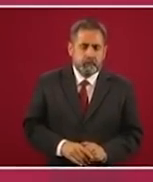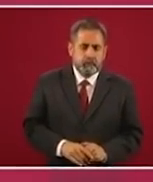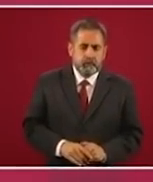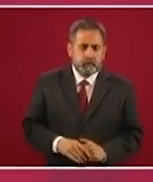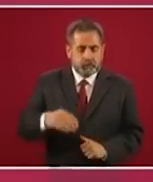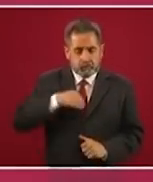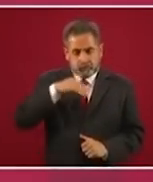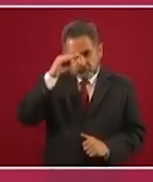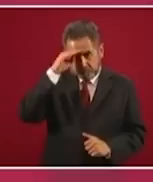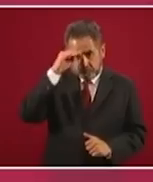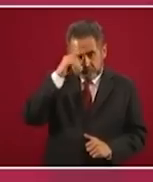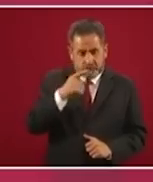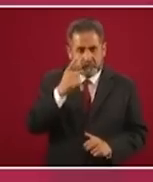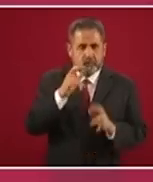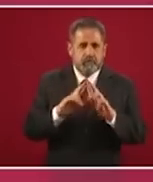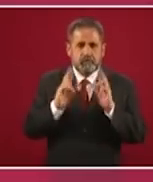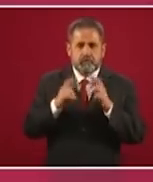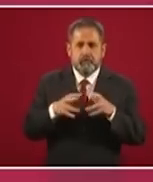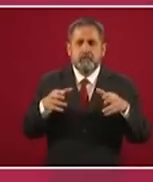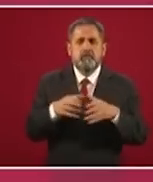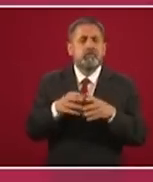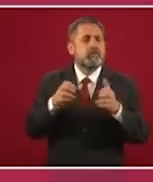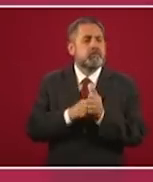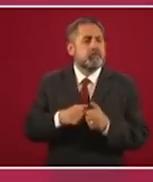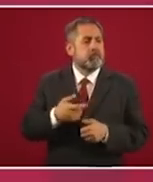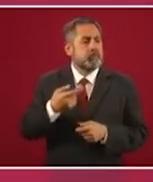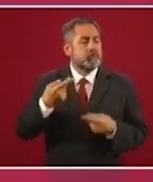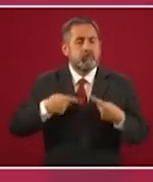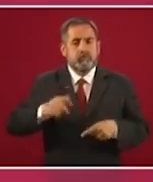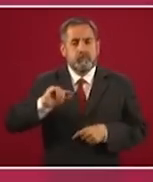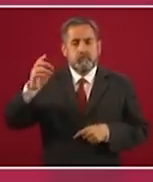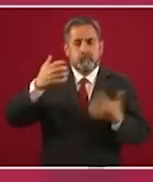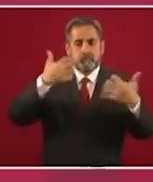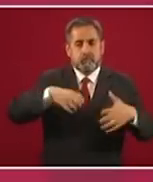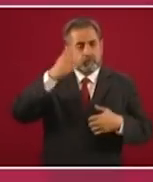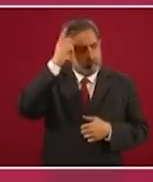Voy a tener una reunión con empresarios.